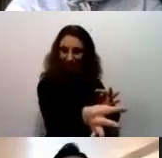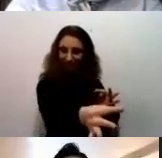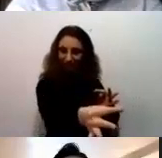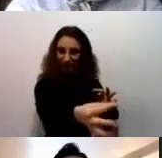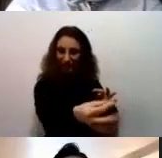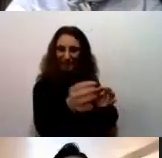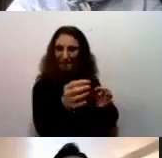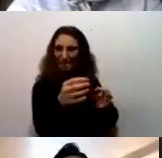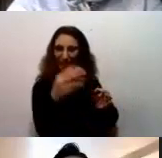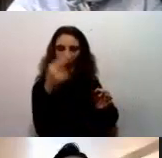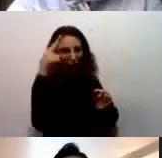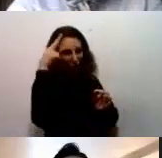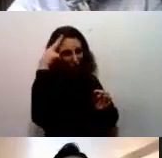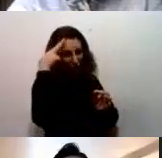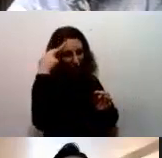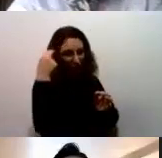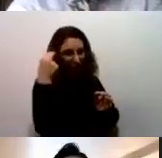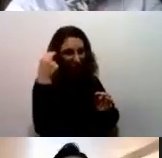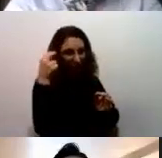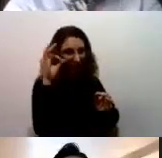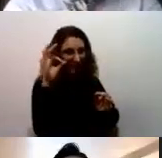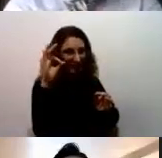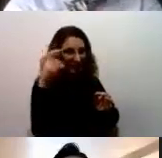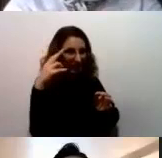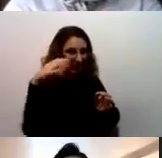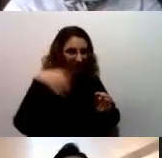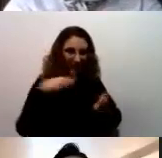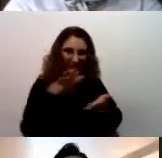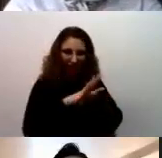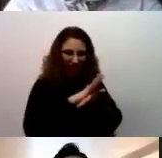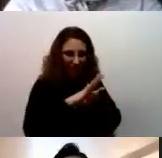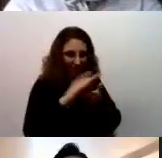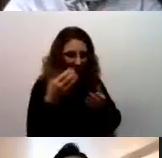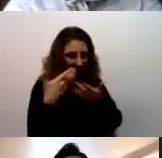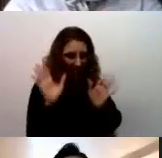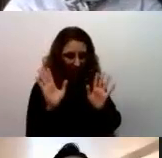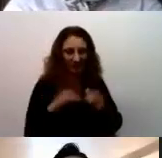mínimo de 90 centímetros libre de circulación.